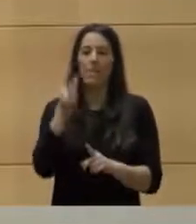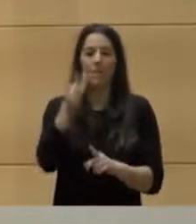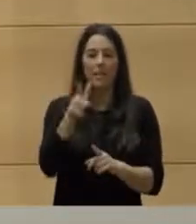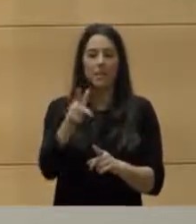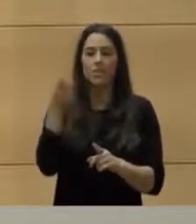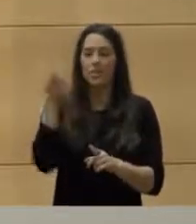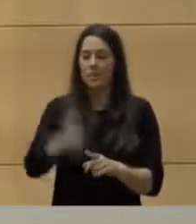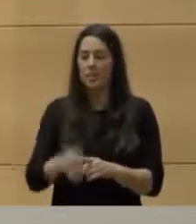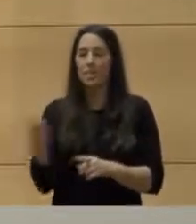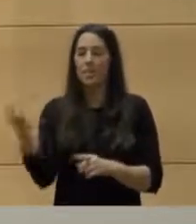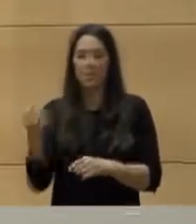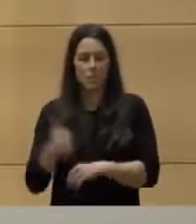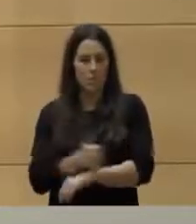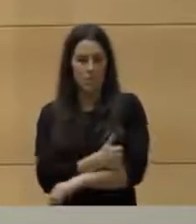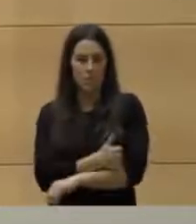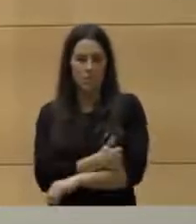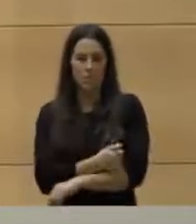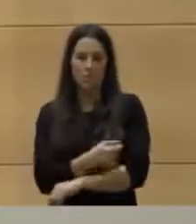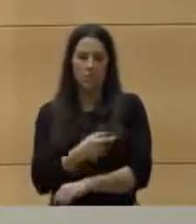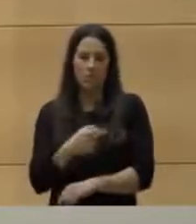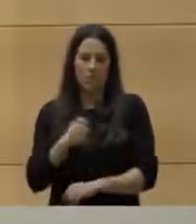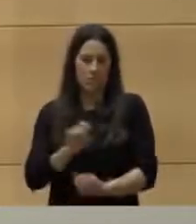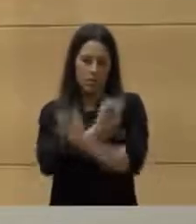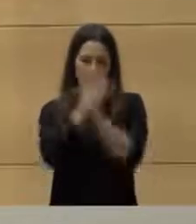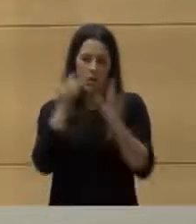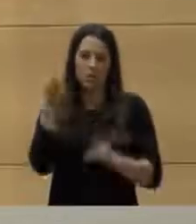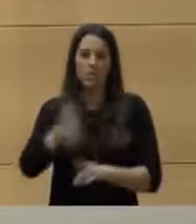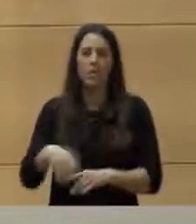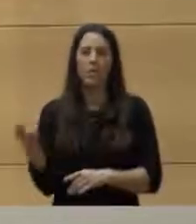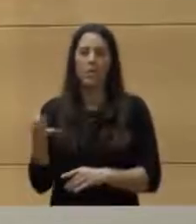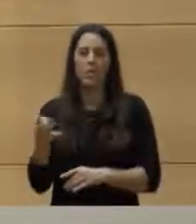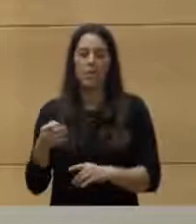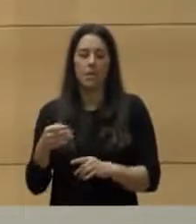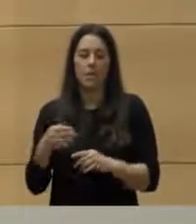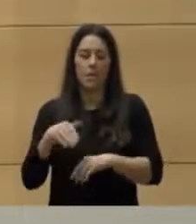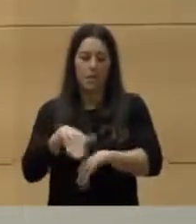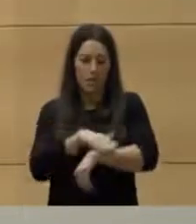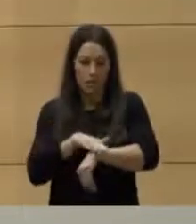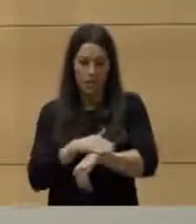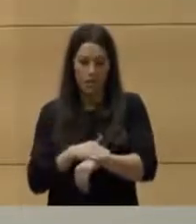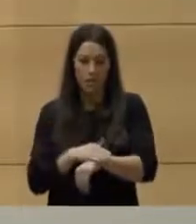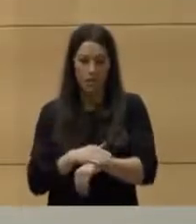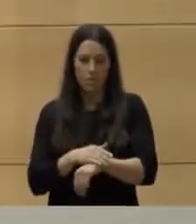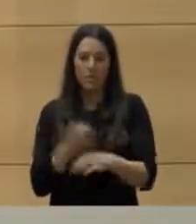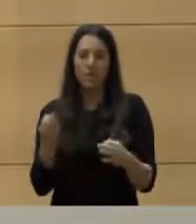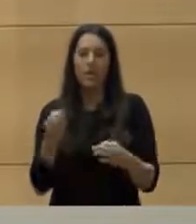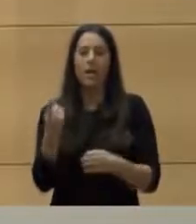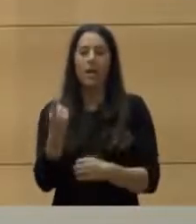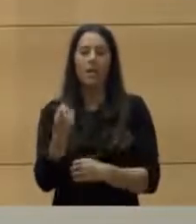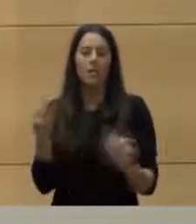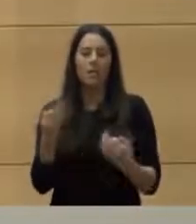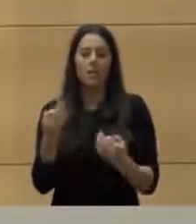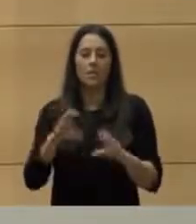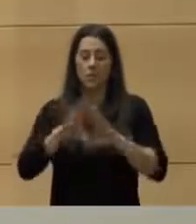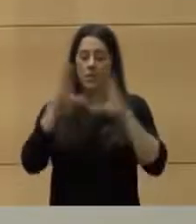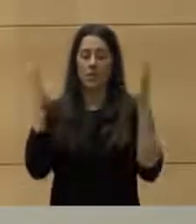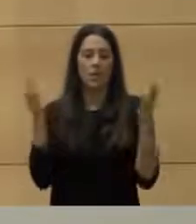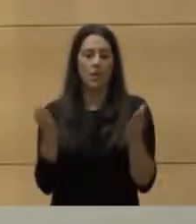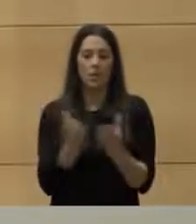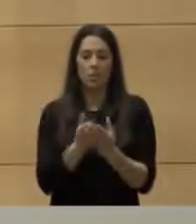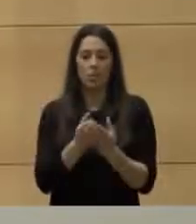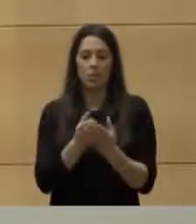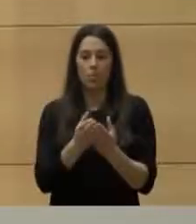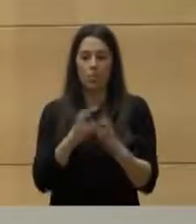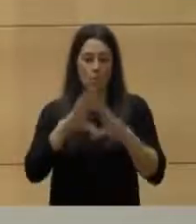ciudadano y, por supuesto, de los poderes públicos, el que el planeta que nos mantiene y nos sostiene en la vida no se nos vaya de